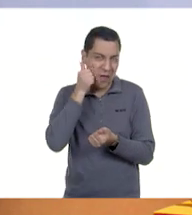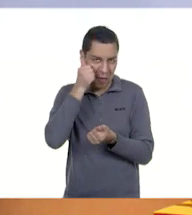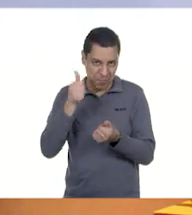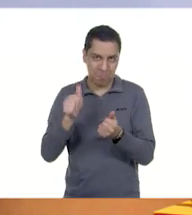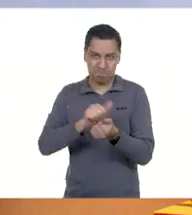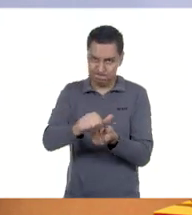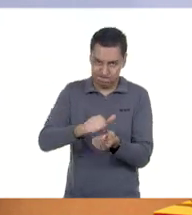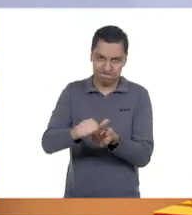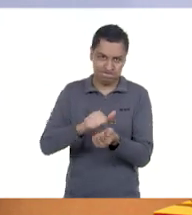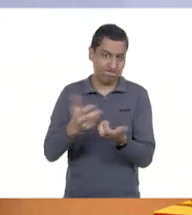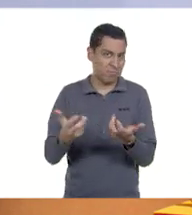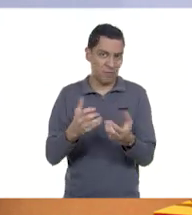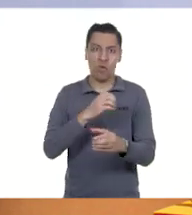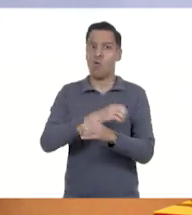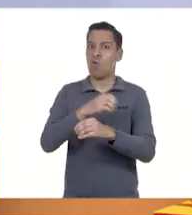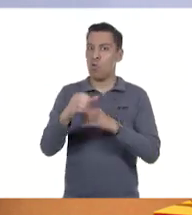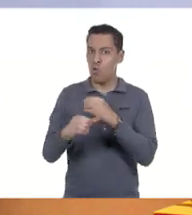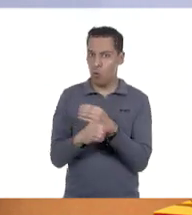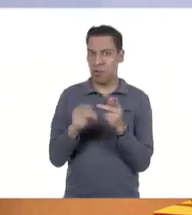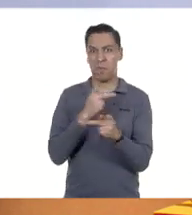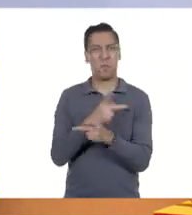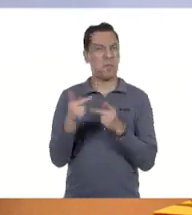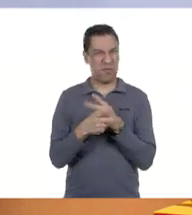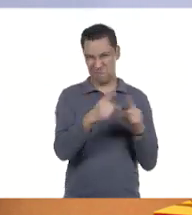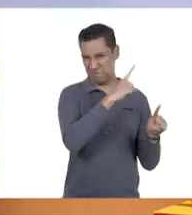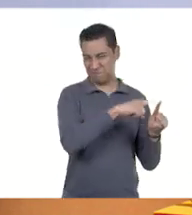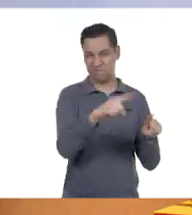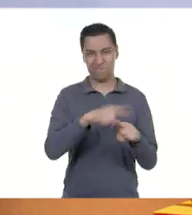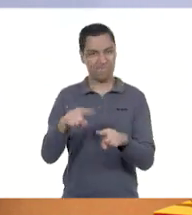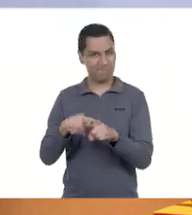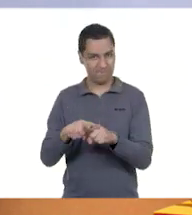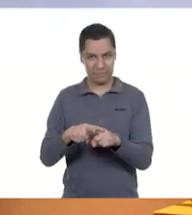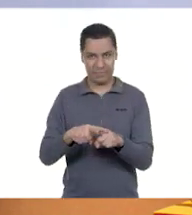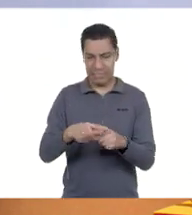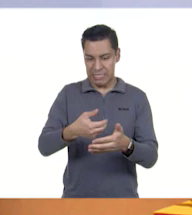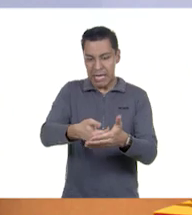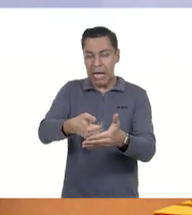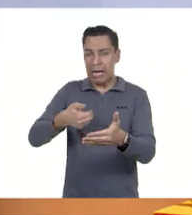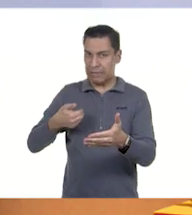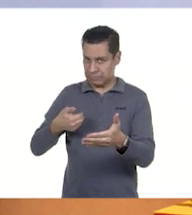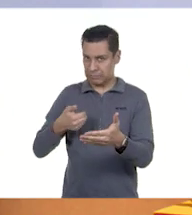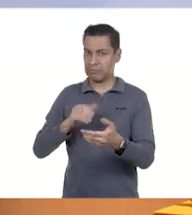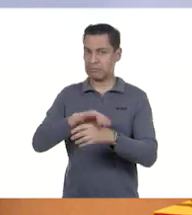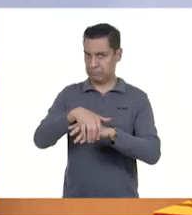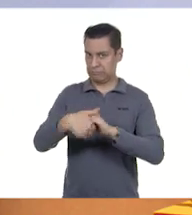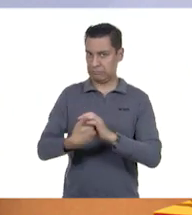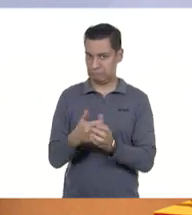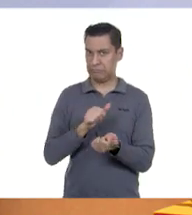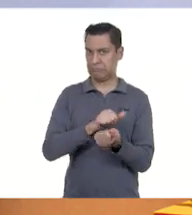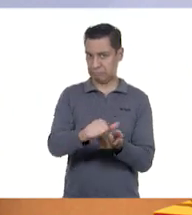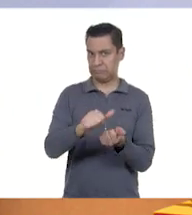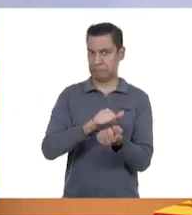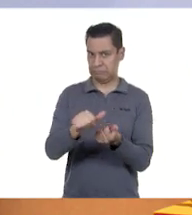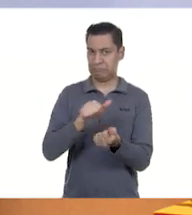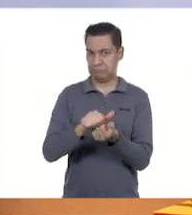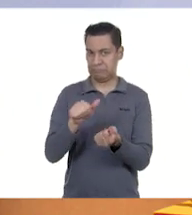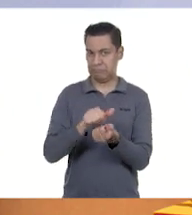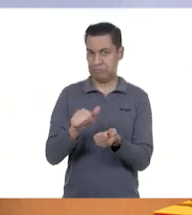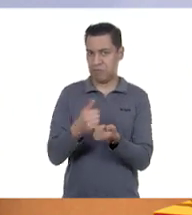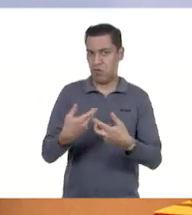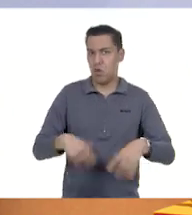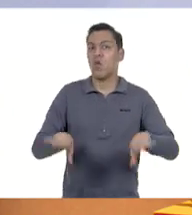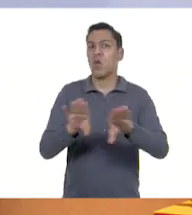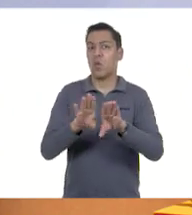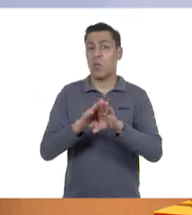productos también necesitan una limpieza para que no causen alguna enfermedad o alguna afectividad en nuestro